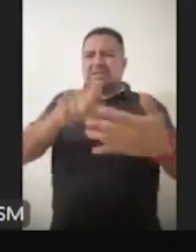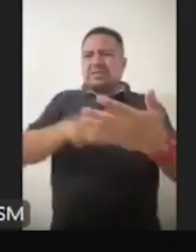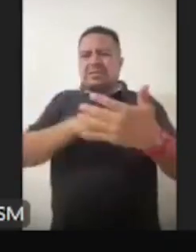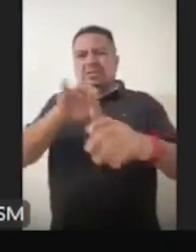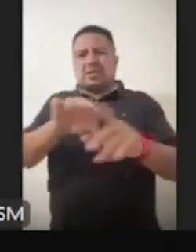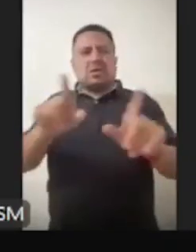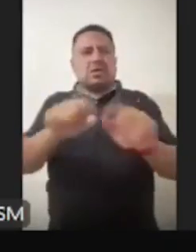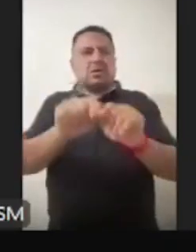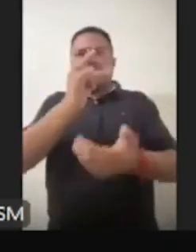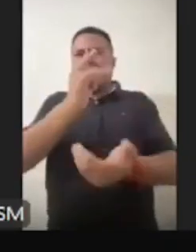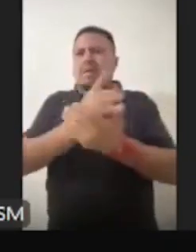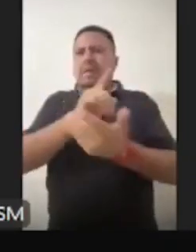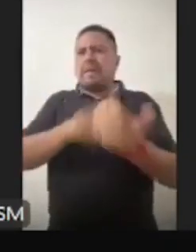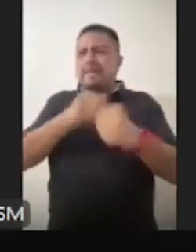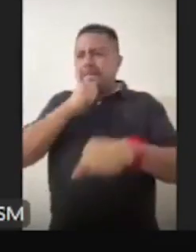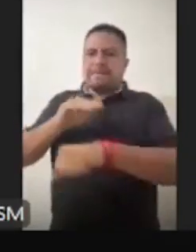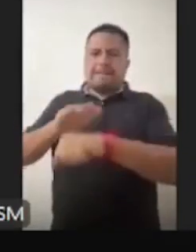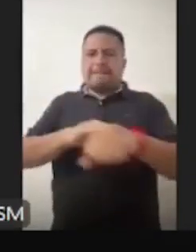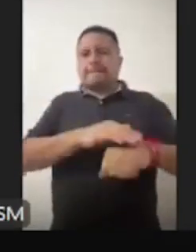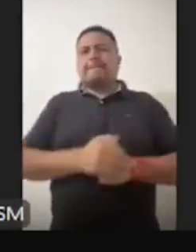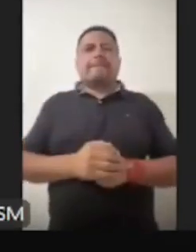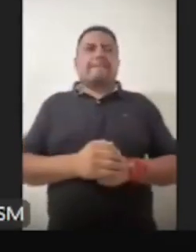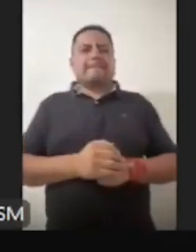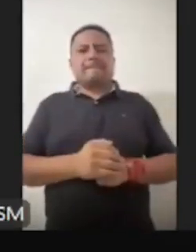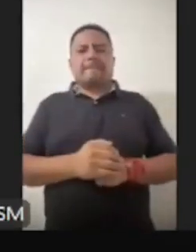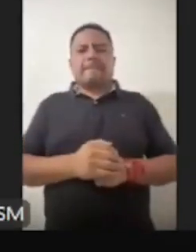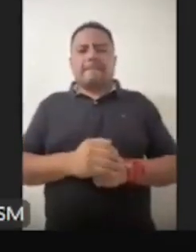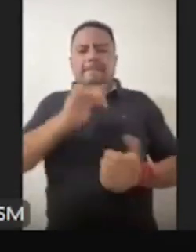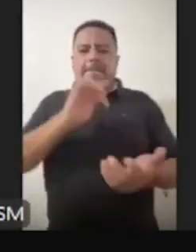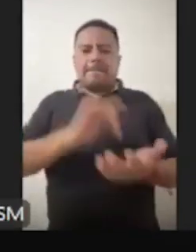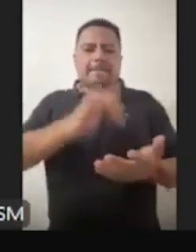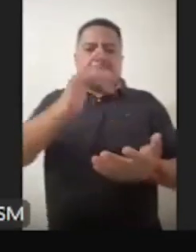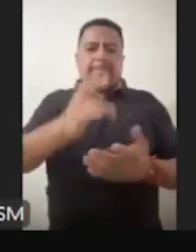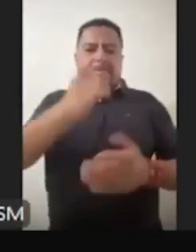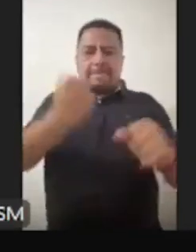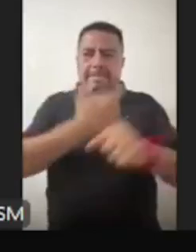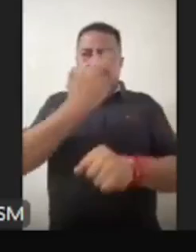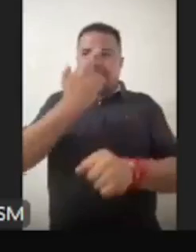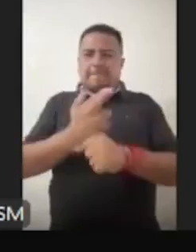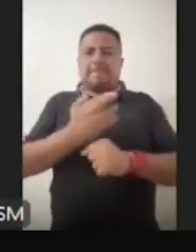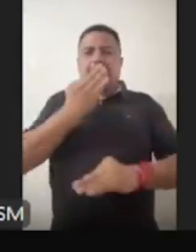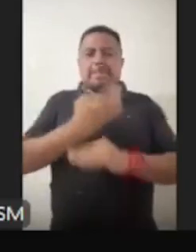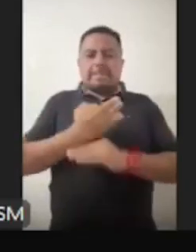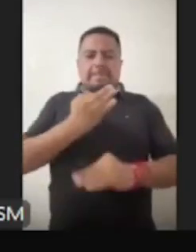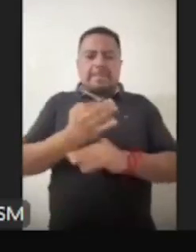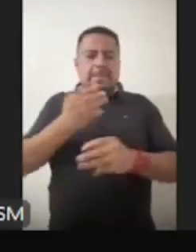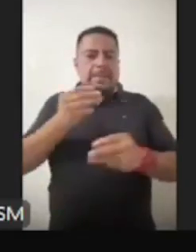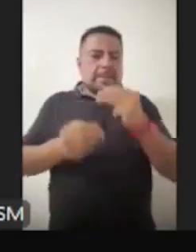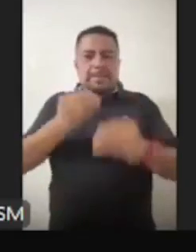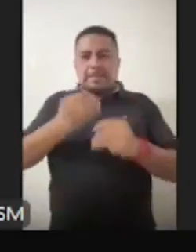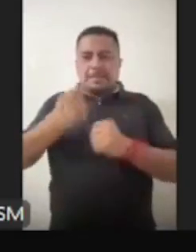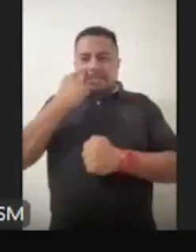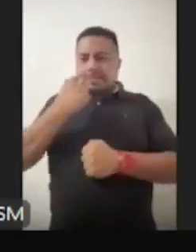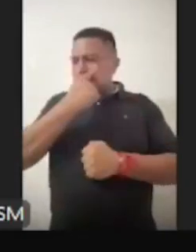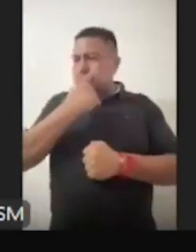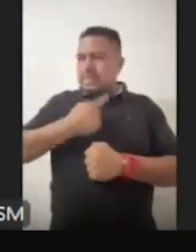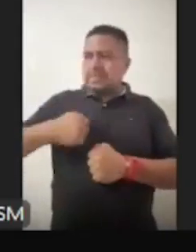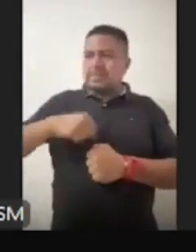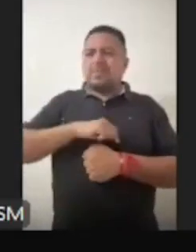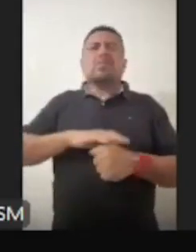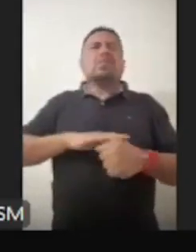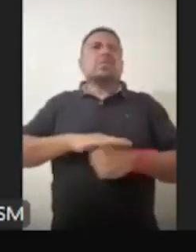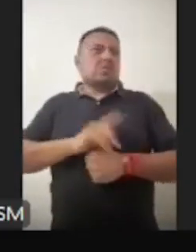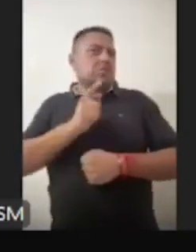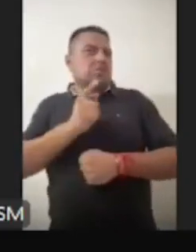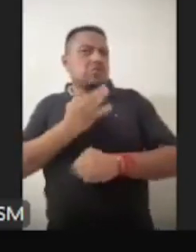cuenta, magistradas, magistrado. Gracias, secretario. Magistradas, magistrados, a nuestra